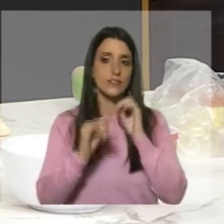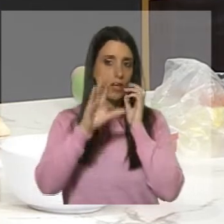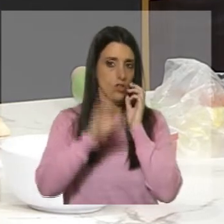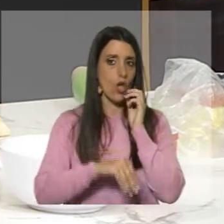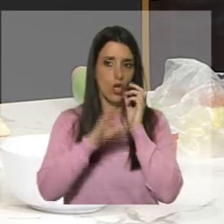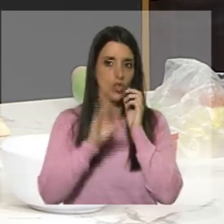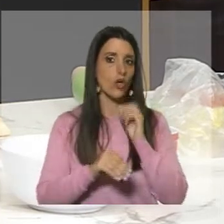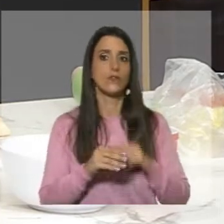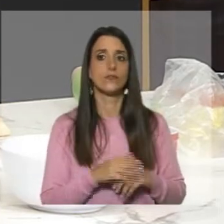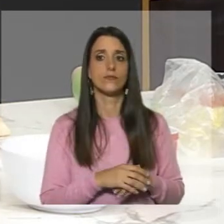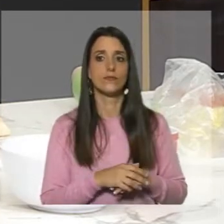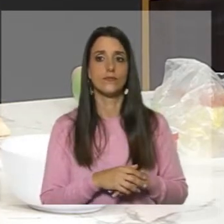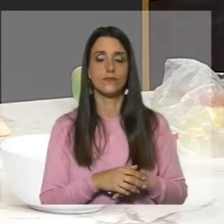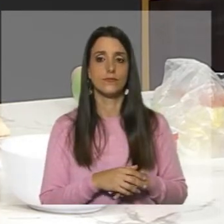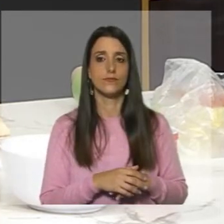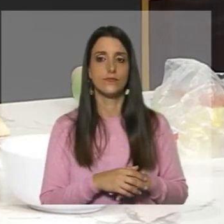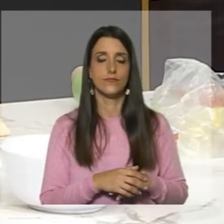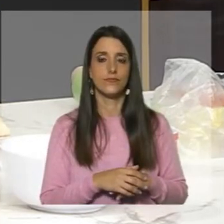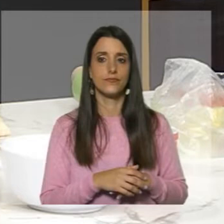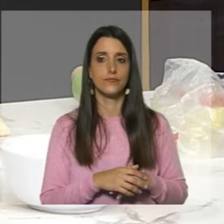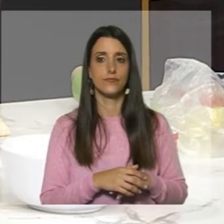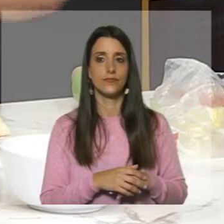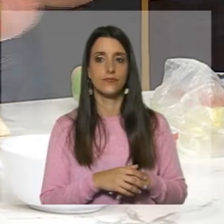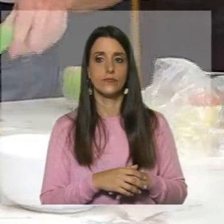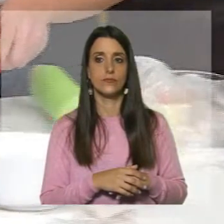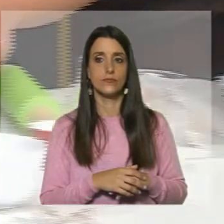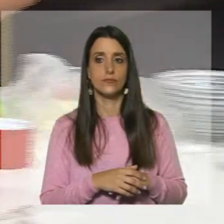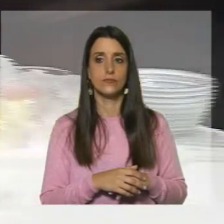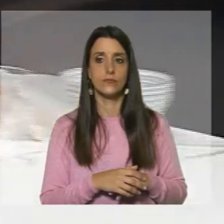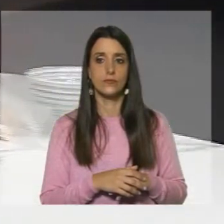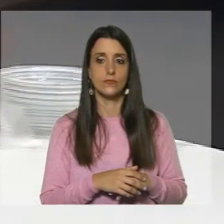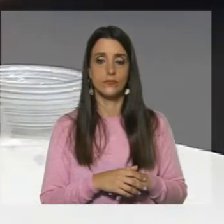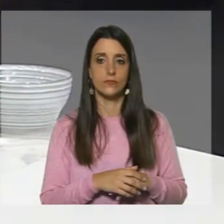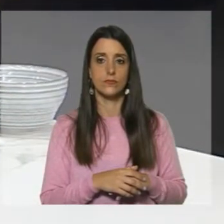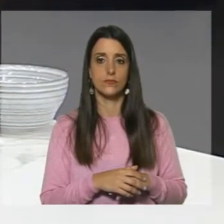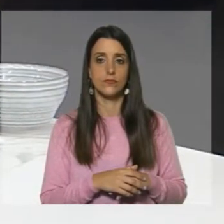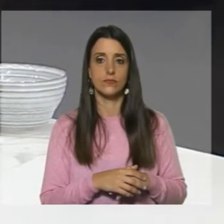choricito? Todo el choricito, la mitad. Mirá. ¿Ves?